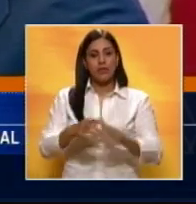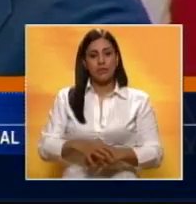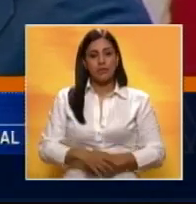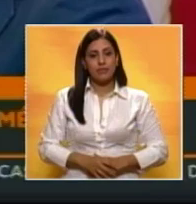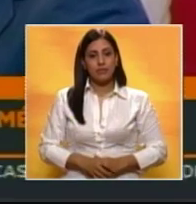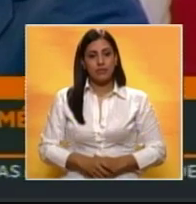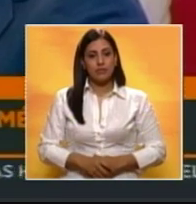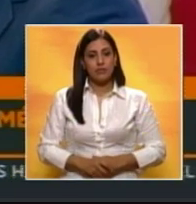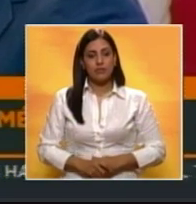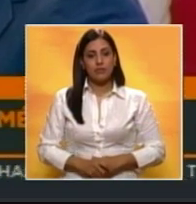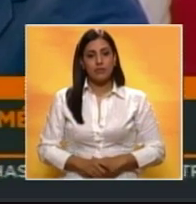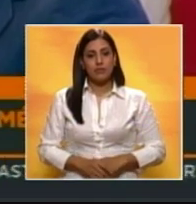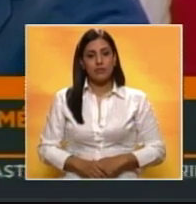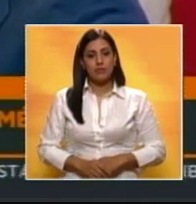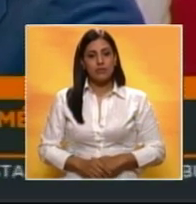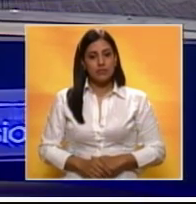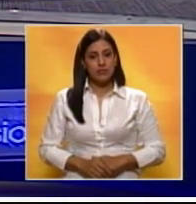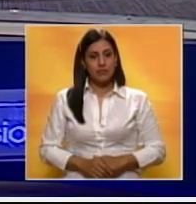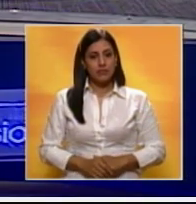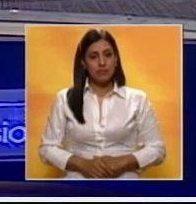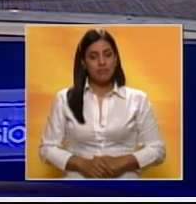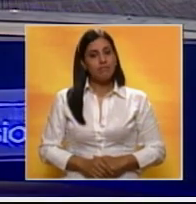públicamente.